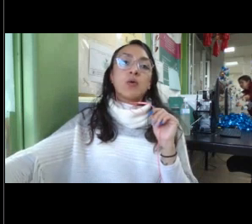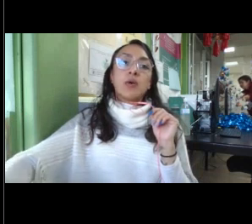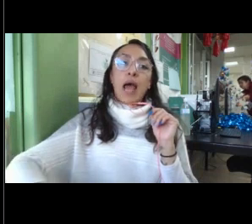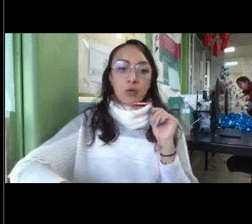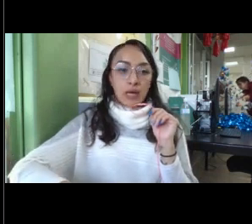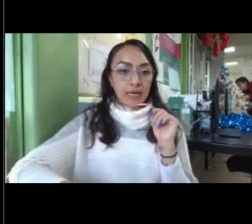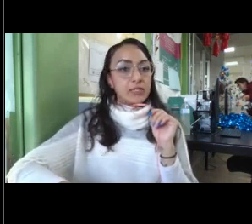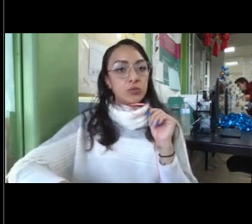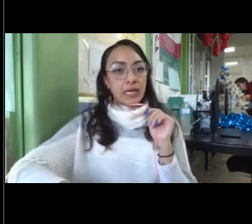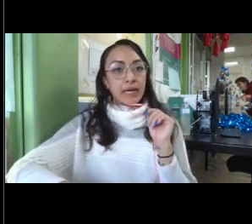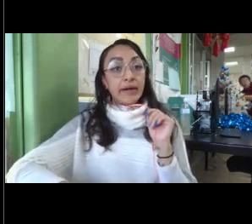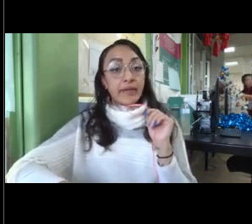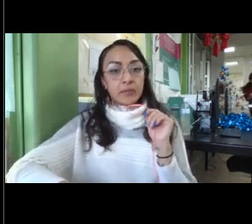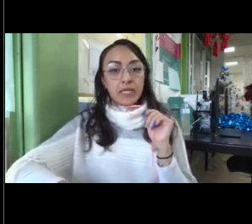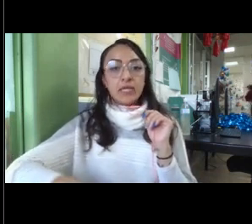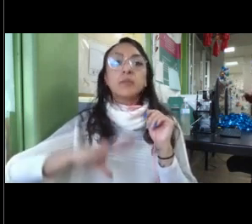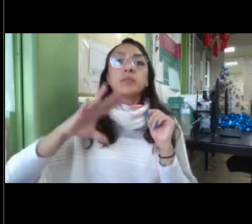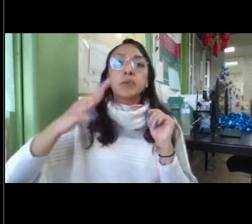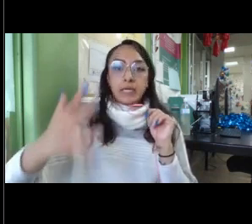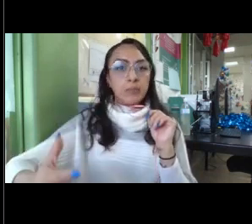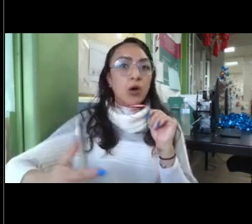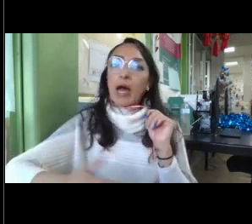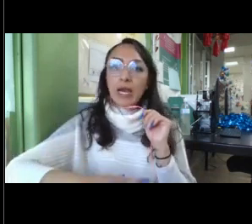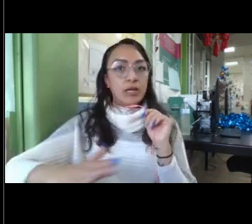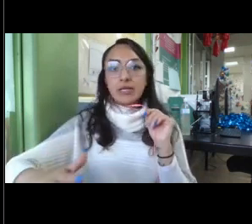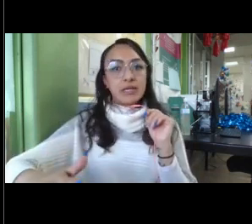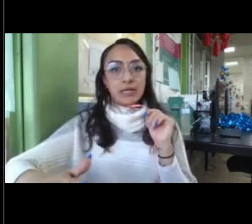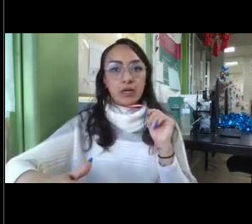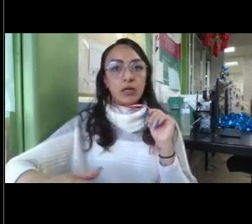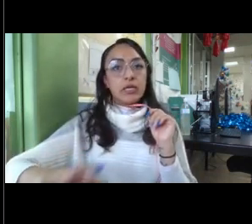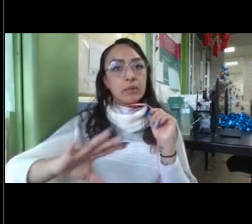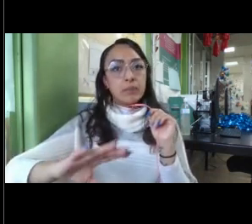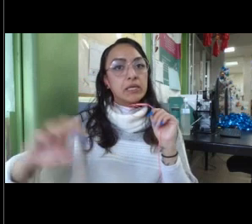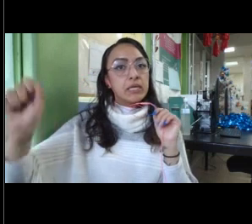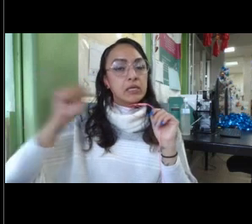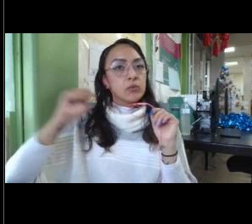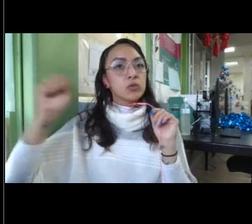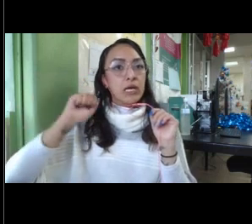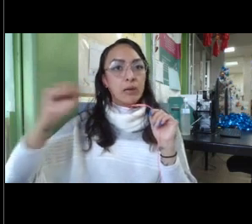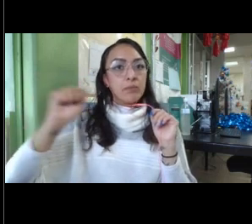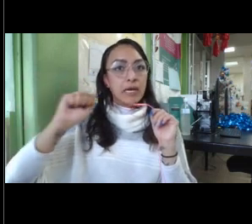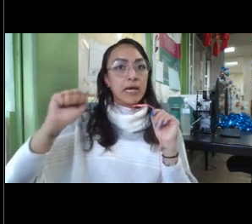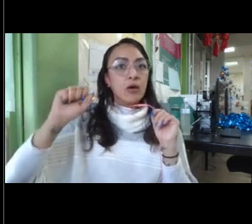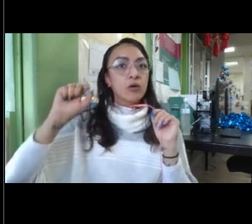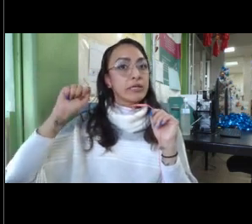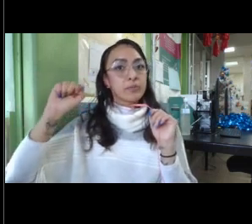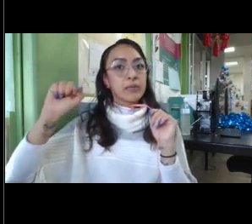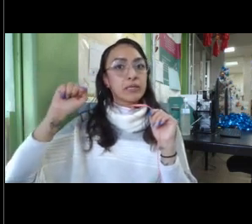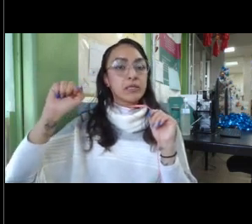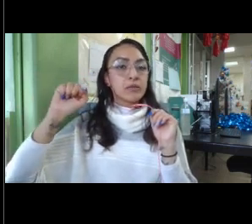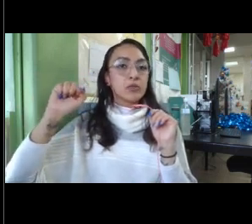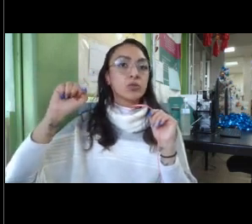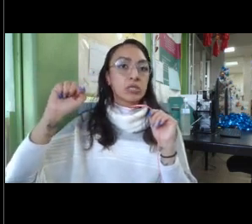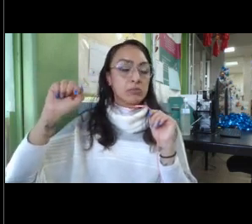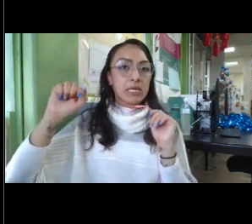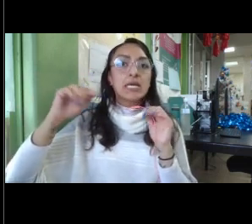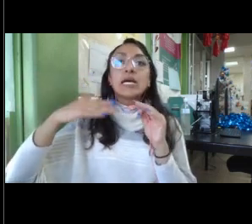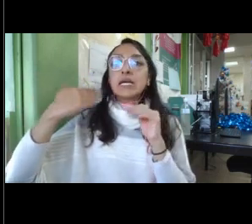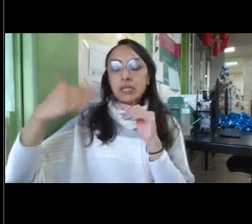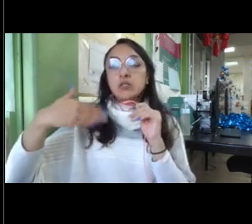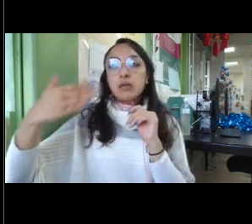¿Cuál sería un aula que estuviera adaptada, por ejemplo, a la hora del recreo? Que de repente tenemos una campana o que de repente tenemos